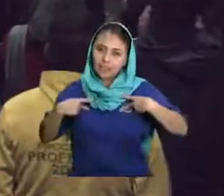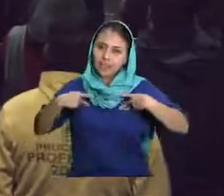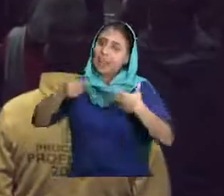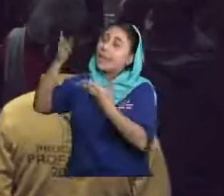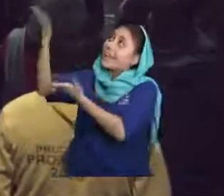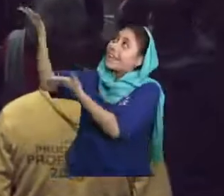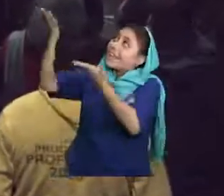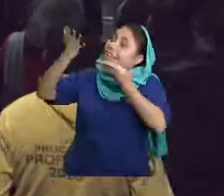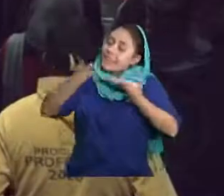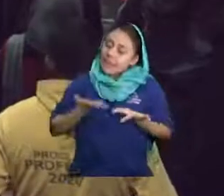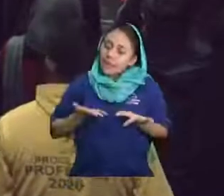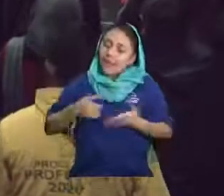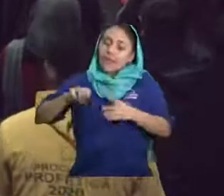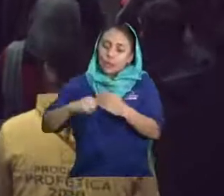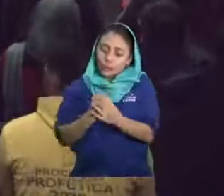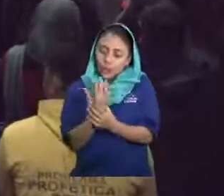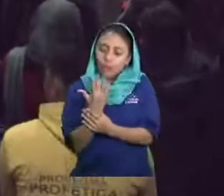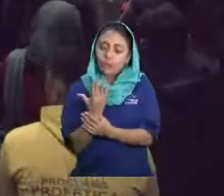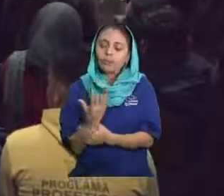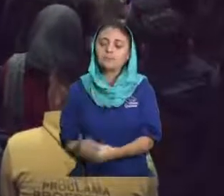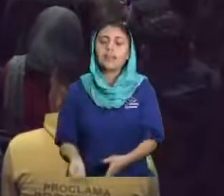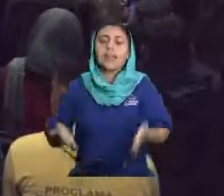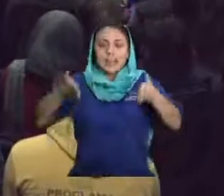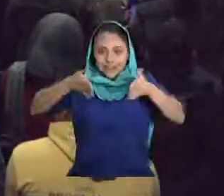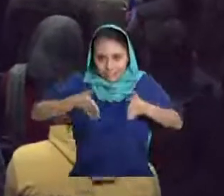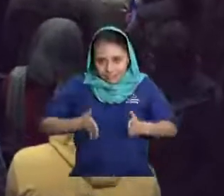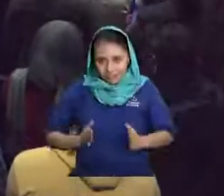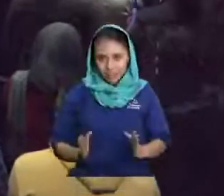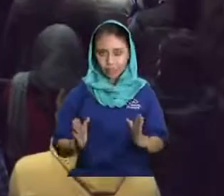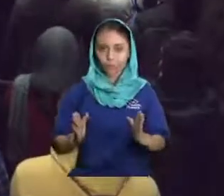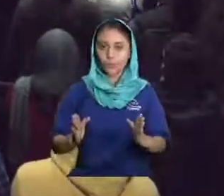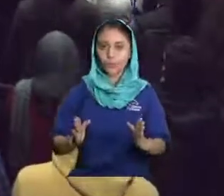hermoso. Qué hermoso, qué hermoso.